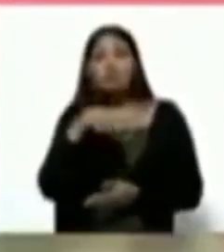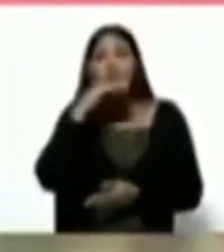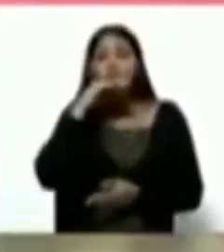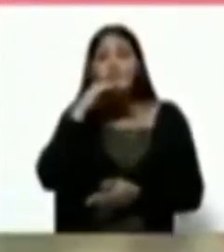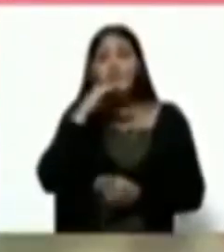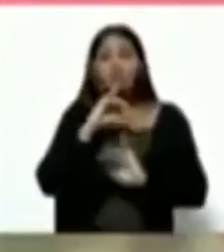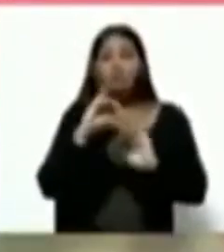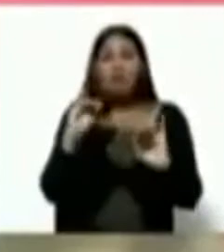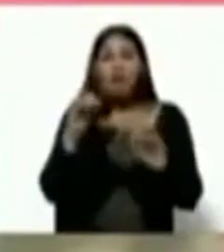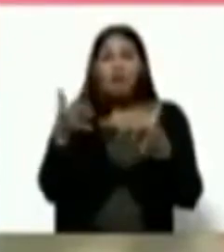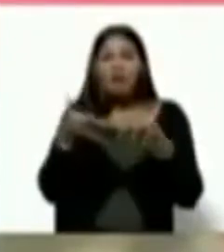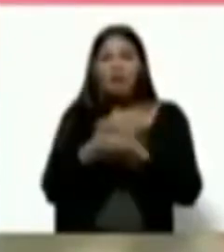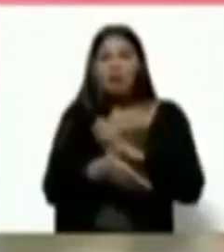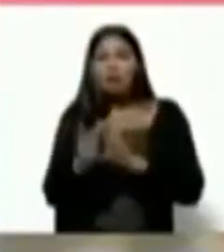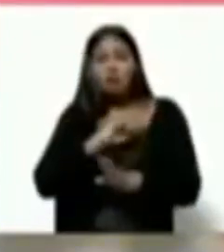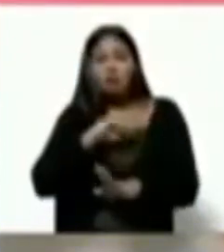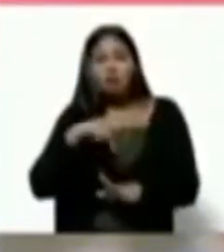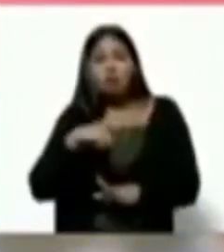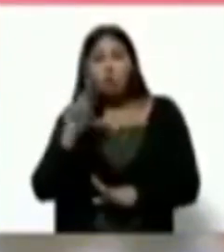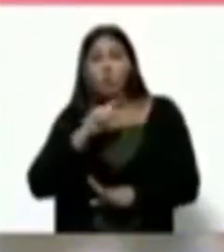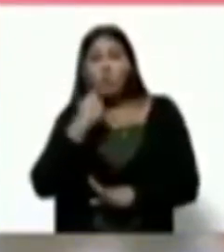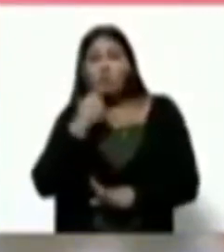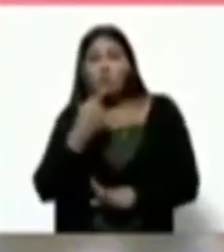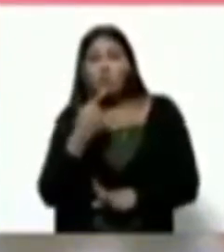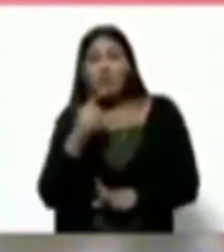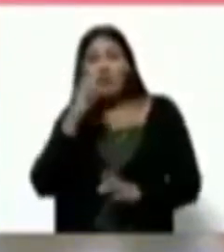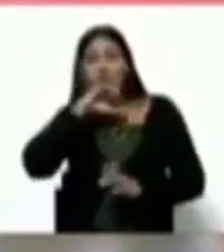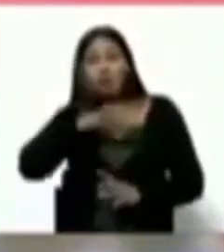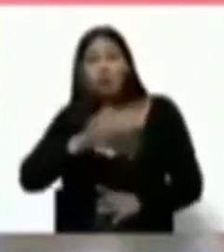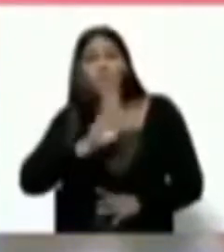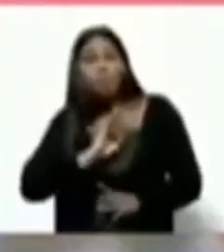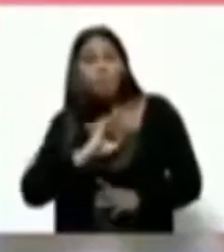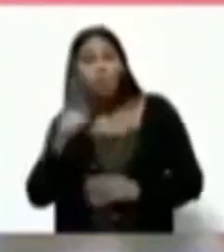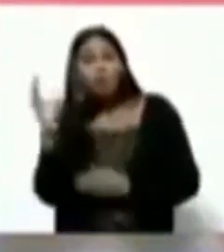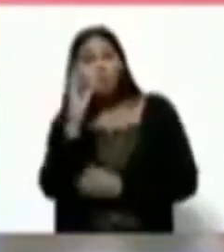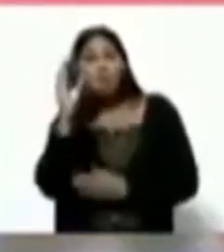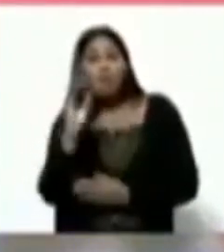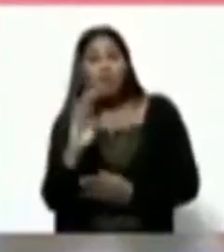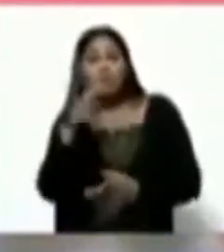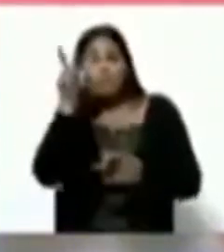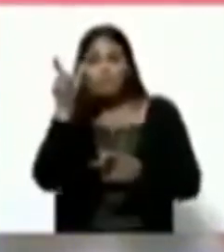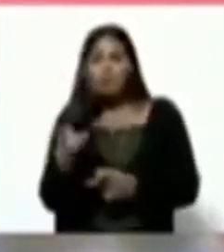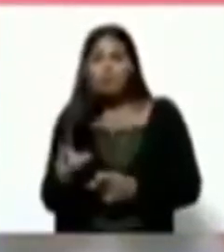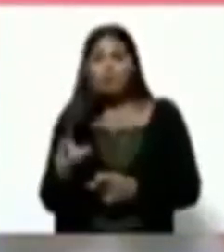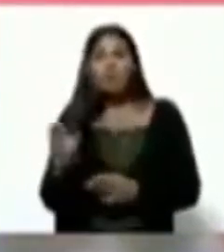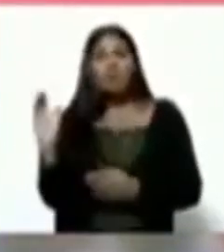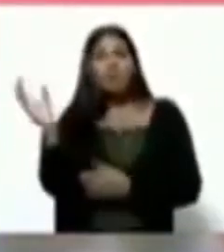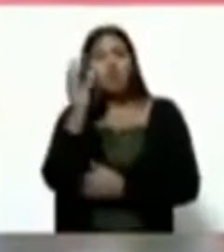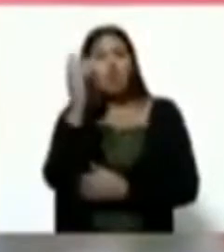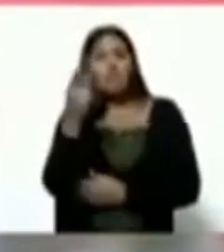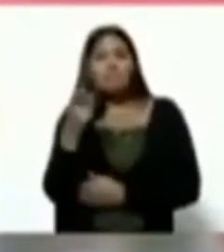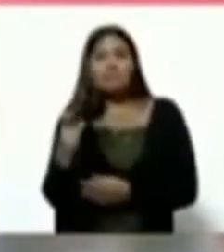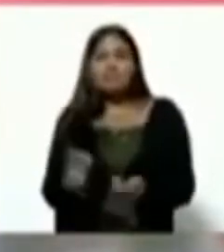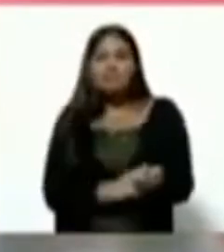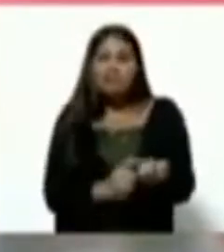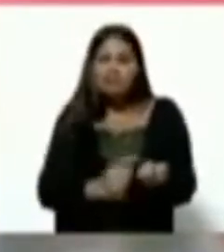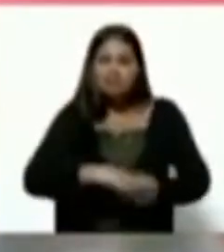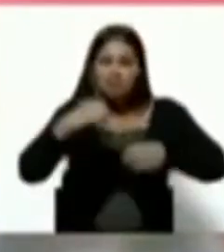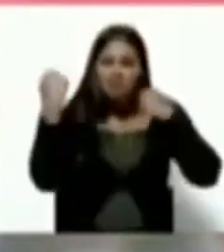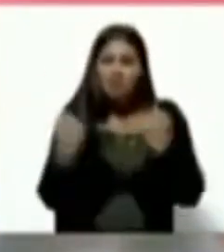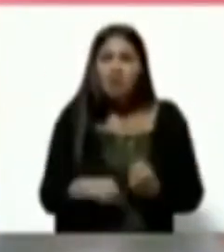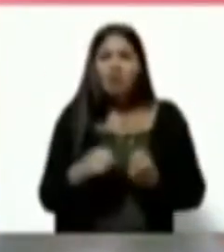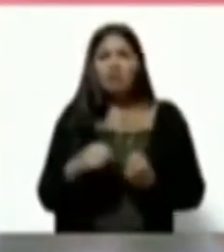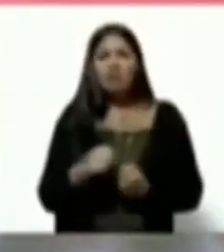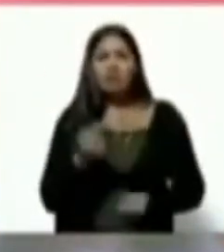no podemos negar en la historia colombiana el papel fundamental de rebeldía, el papel fundamental